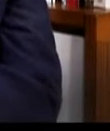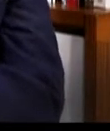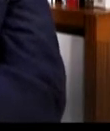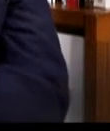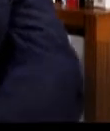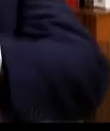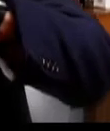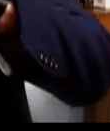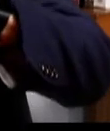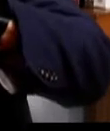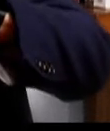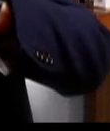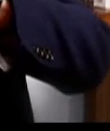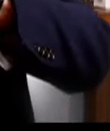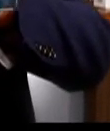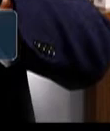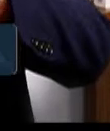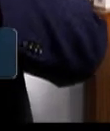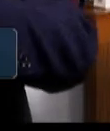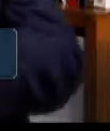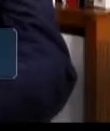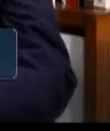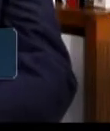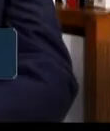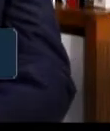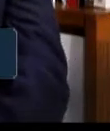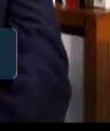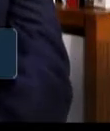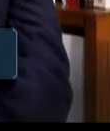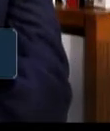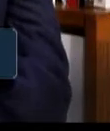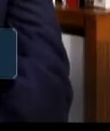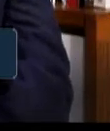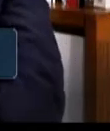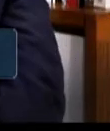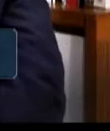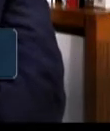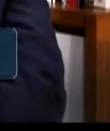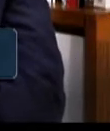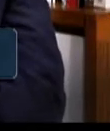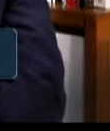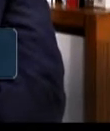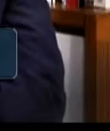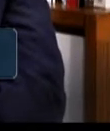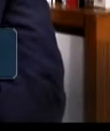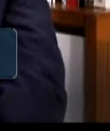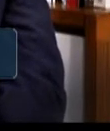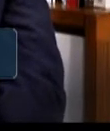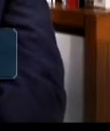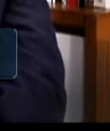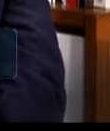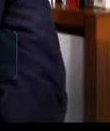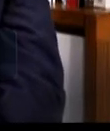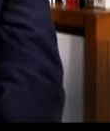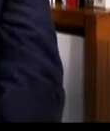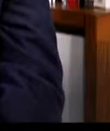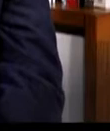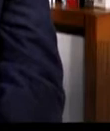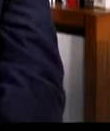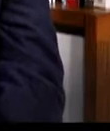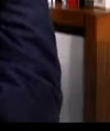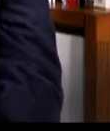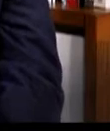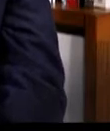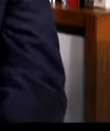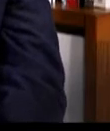Queremos ubicarnos sin renunciar al rigor de la academia, del